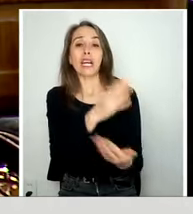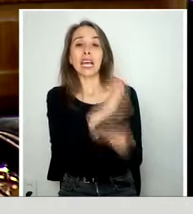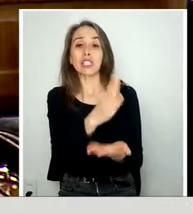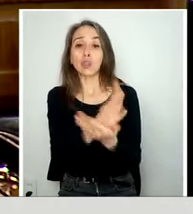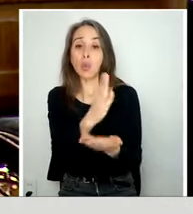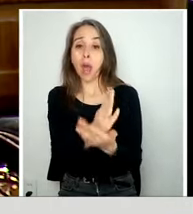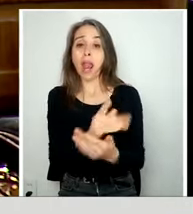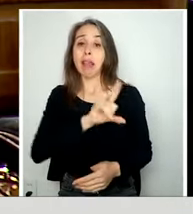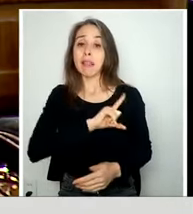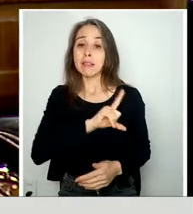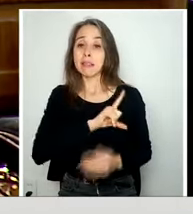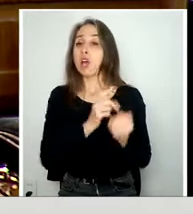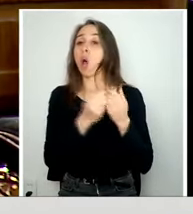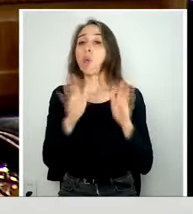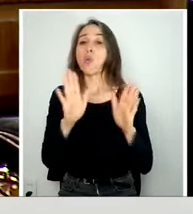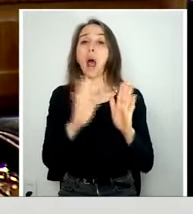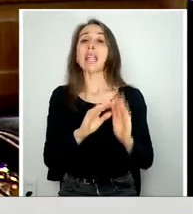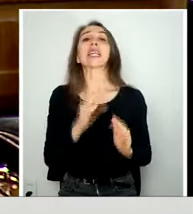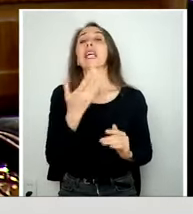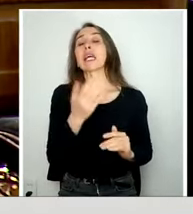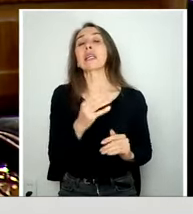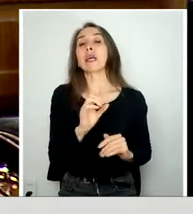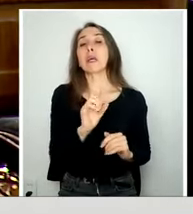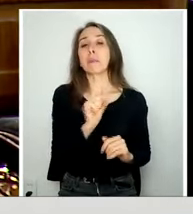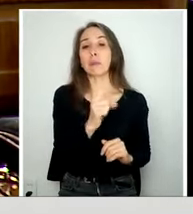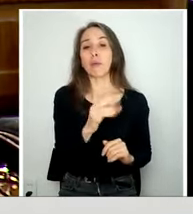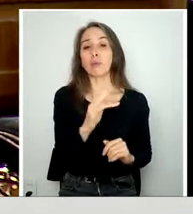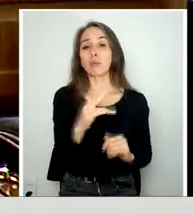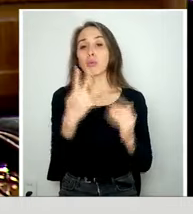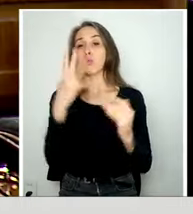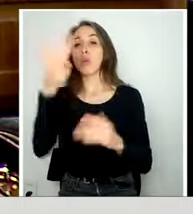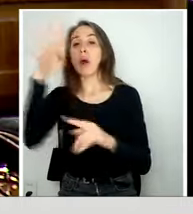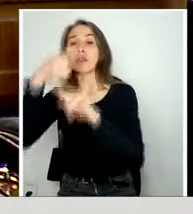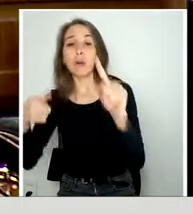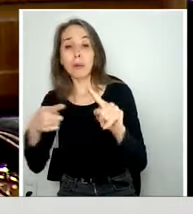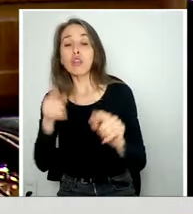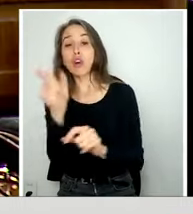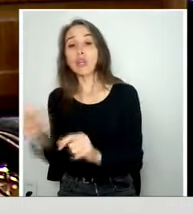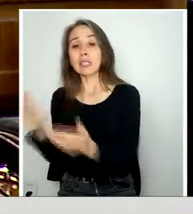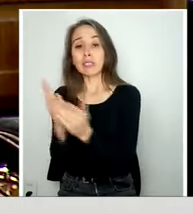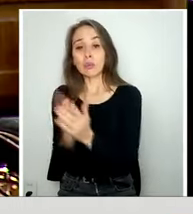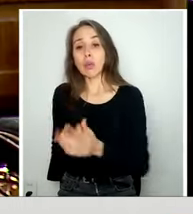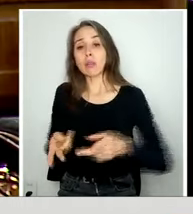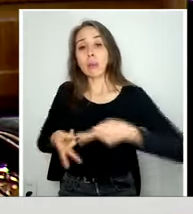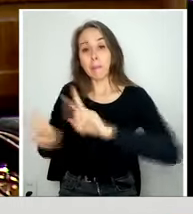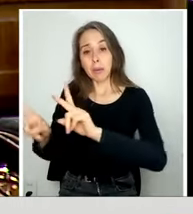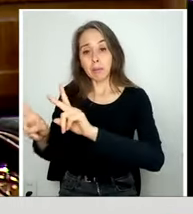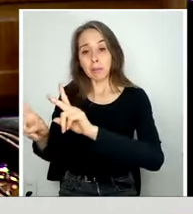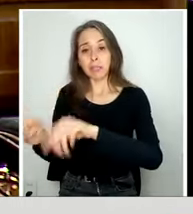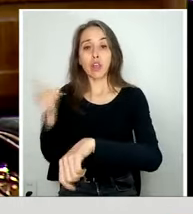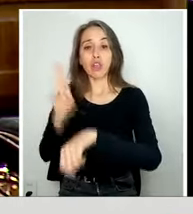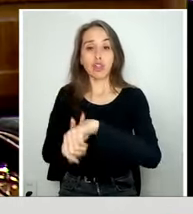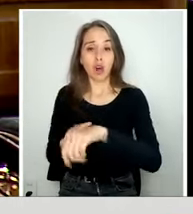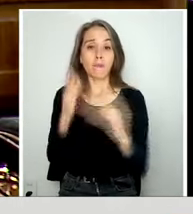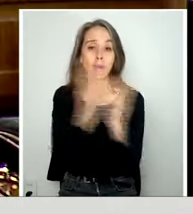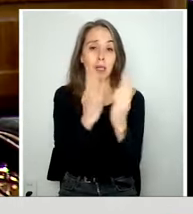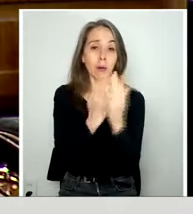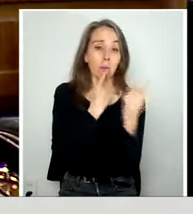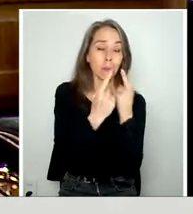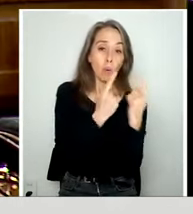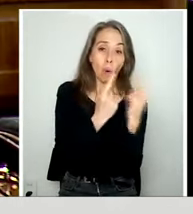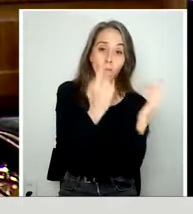de cualquier nivel a darle las facilidades necesarias a los estudiantes para que compatibilicen sus deberes académicos con las prácticas